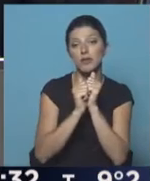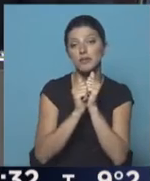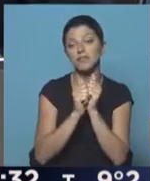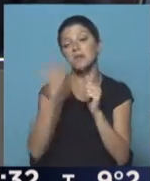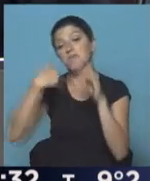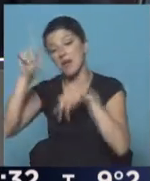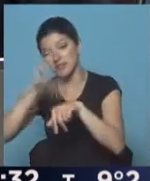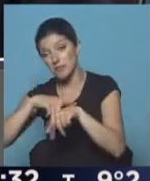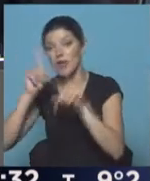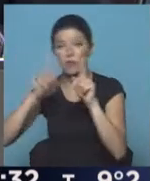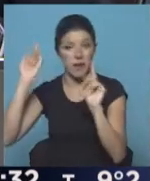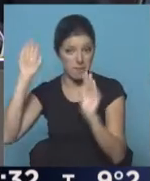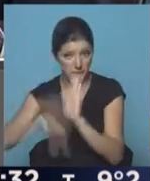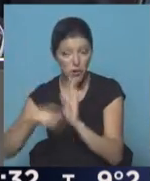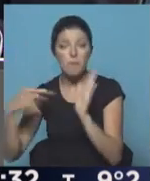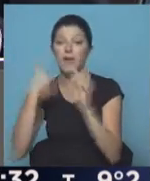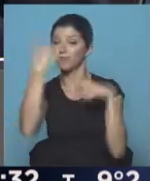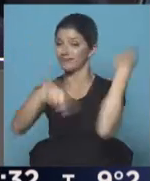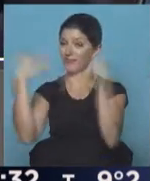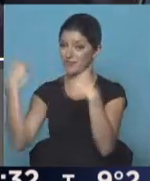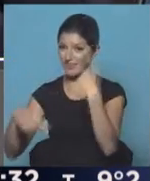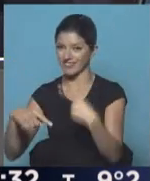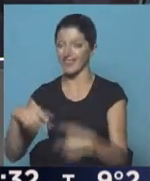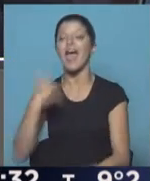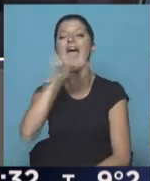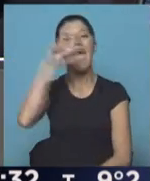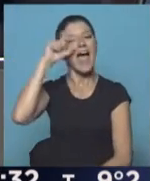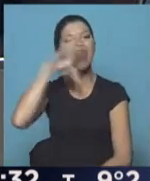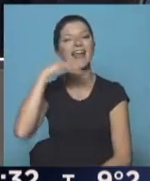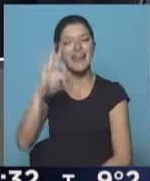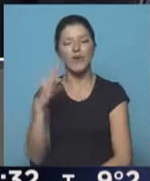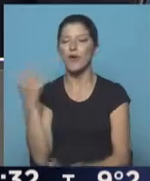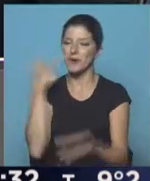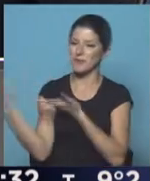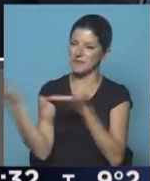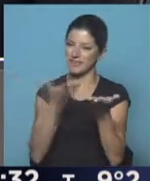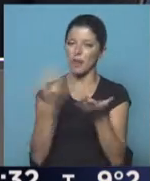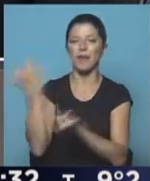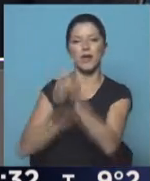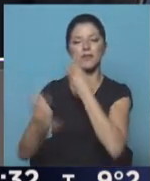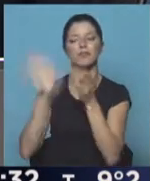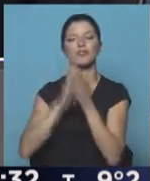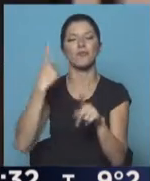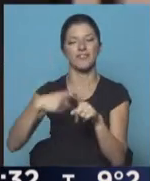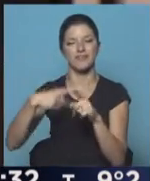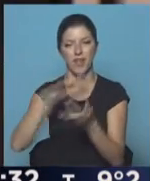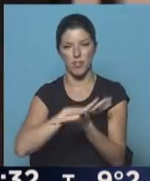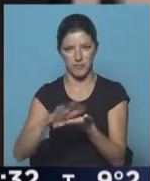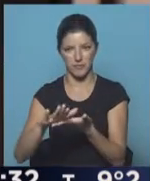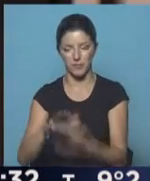pero diferente o hasta alejo álvarez herrera con una invitada justamente para hablar de este nuevo festival que llega